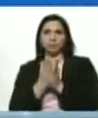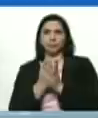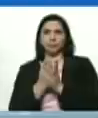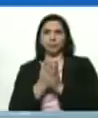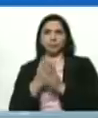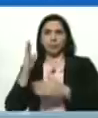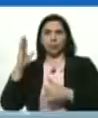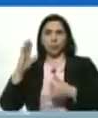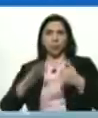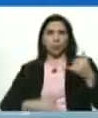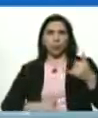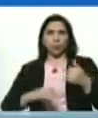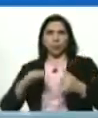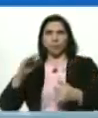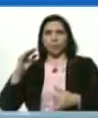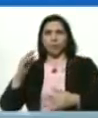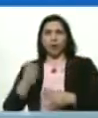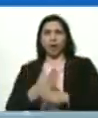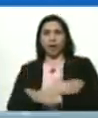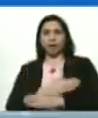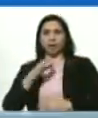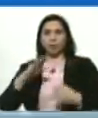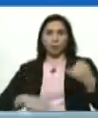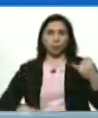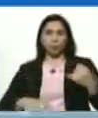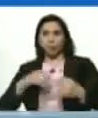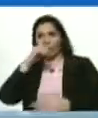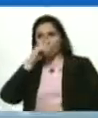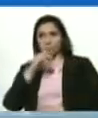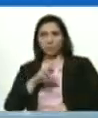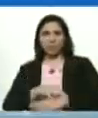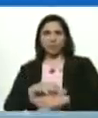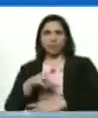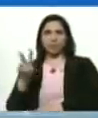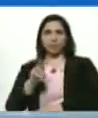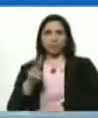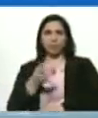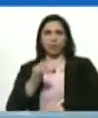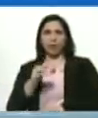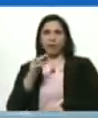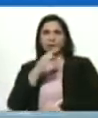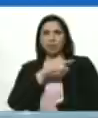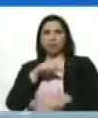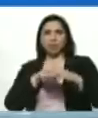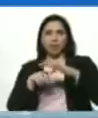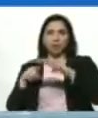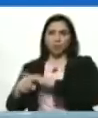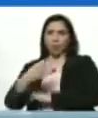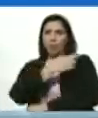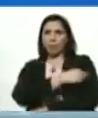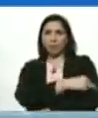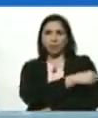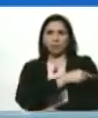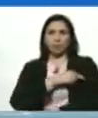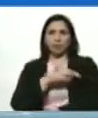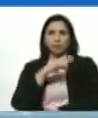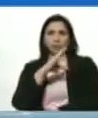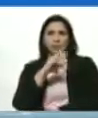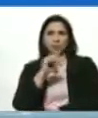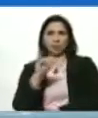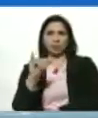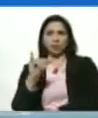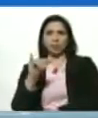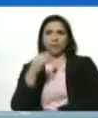último y penúltimo año de medicina de venezuela que están en los hospitales en los cdi y en la visita casa por